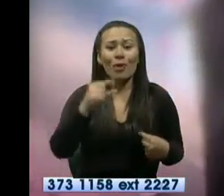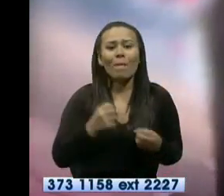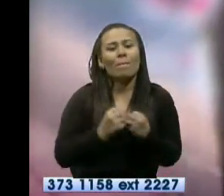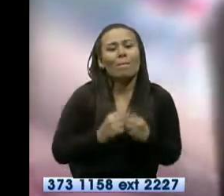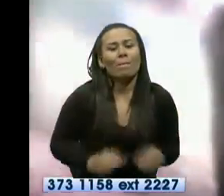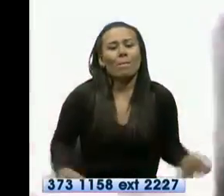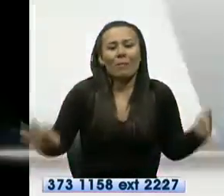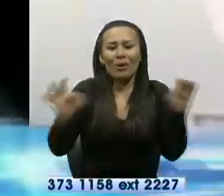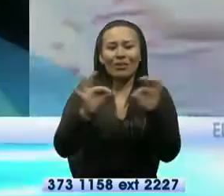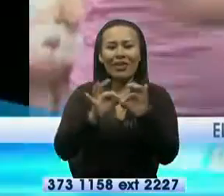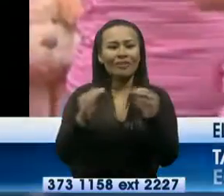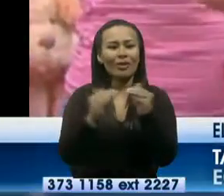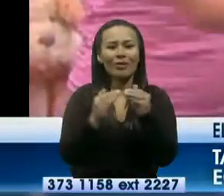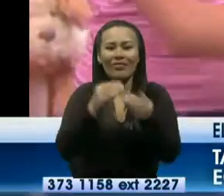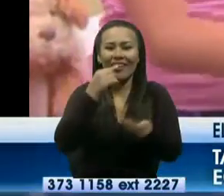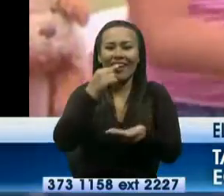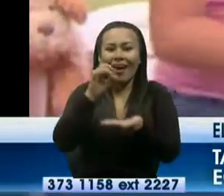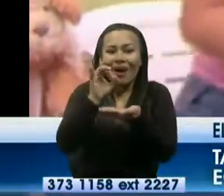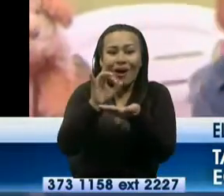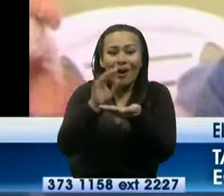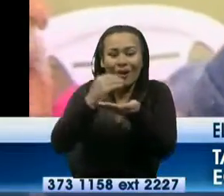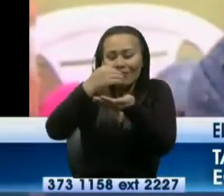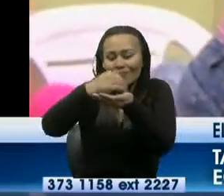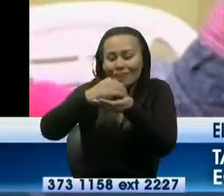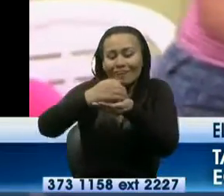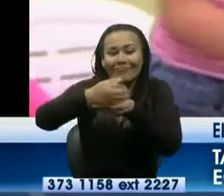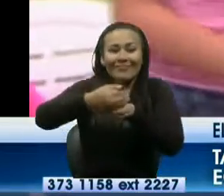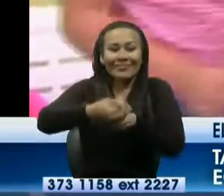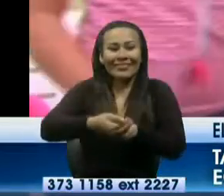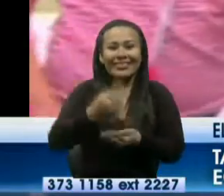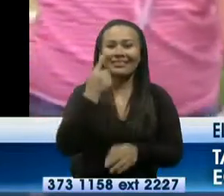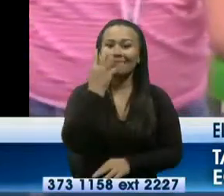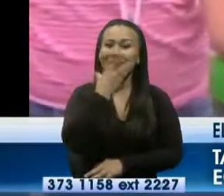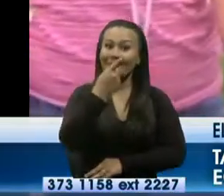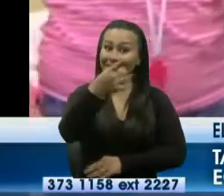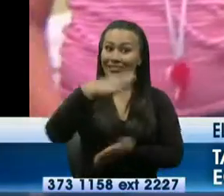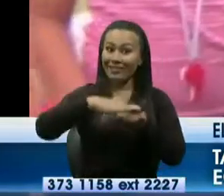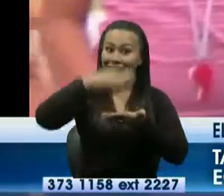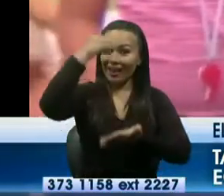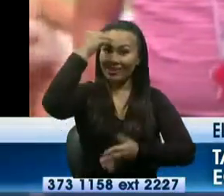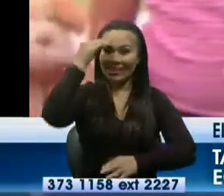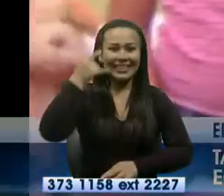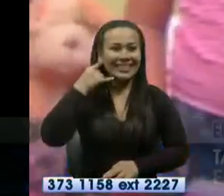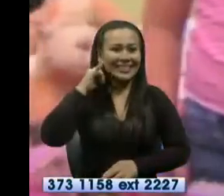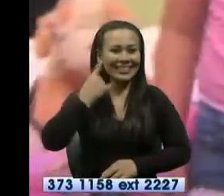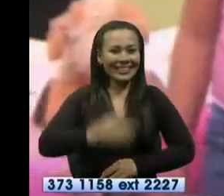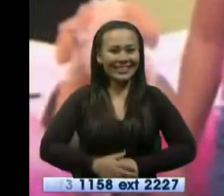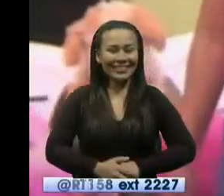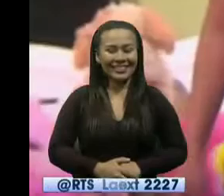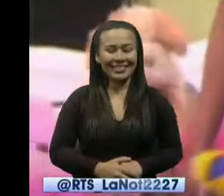muchos les ha dado una gran lección. Informó Enrique Muñoz.